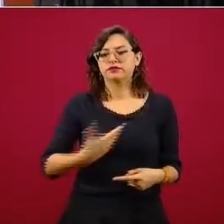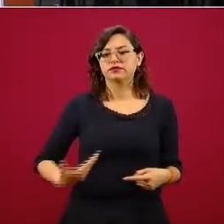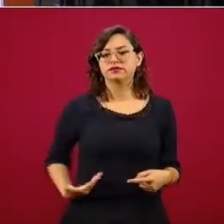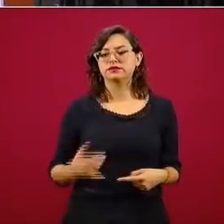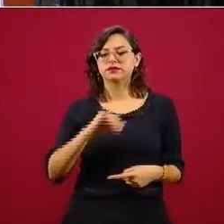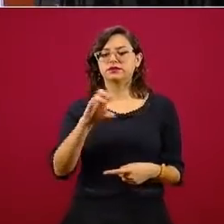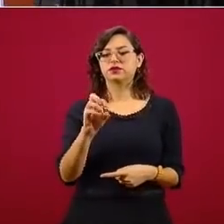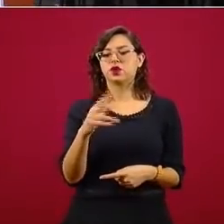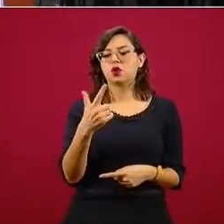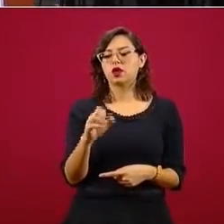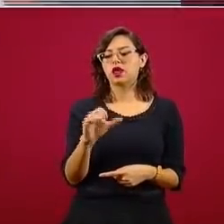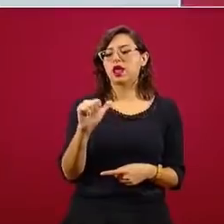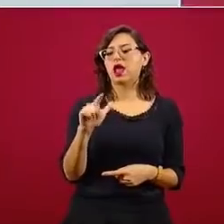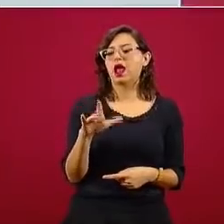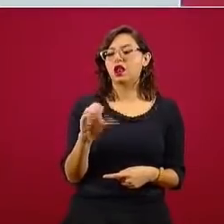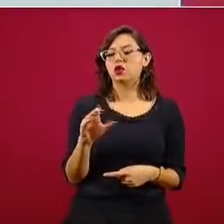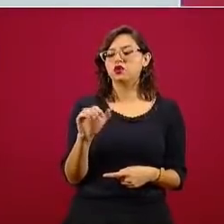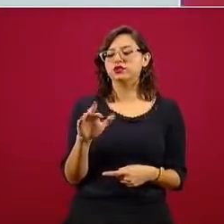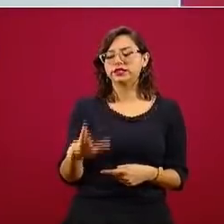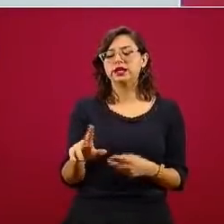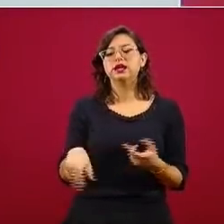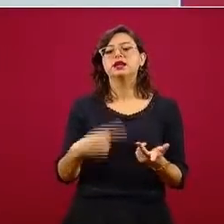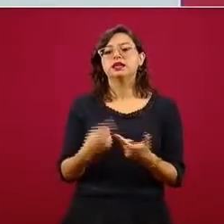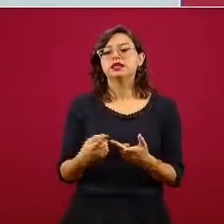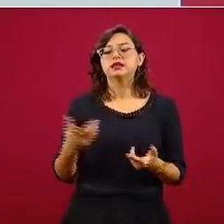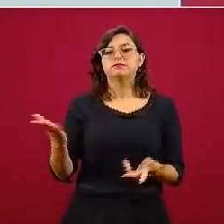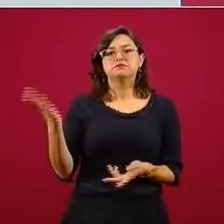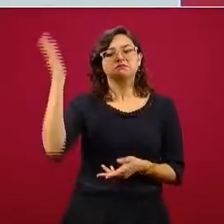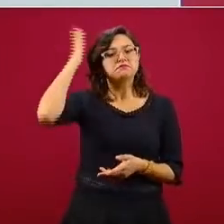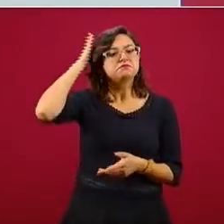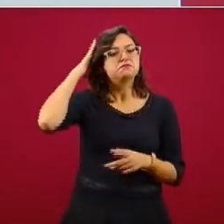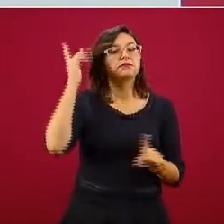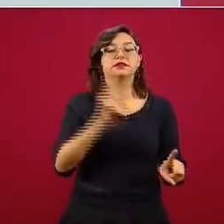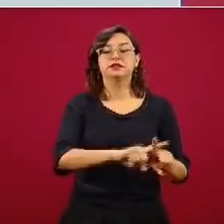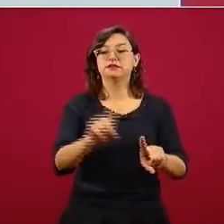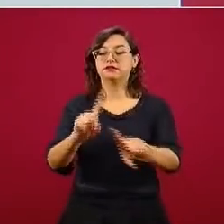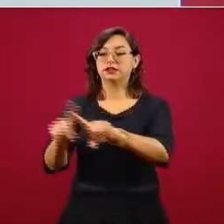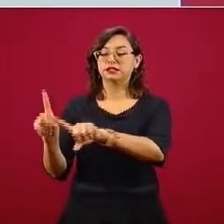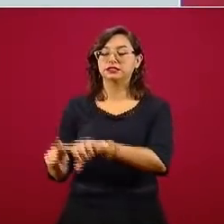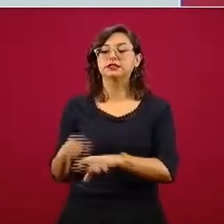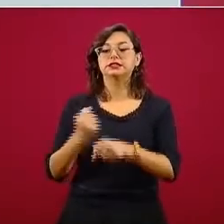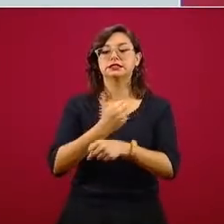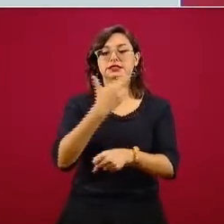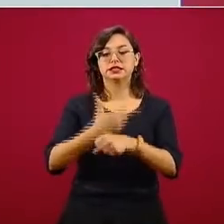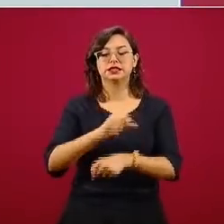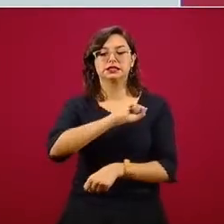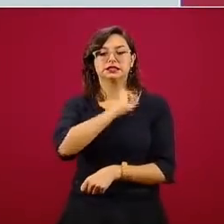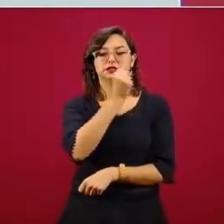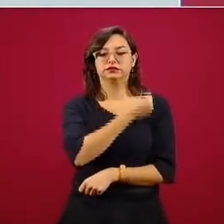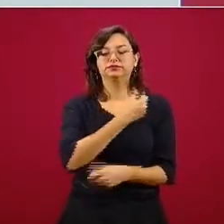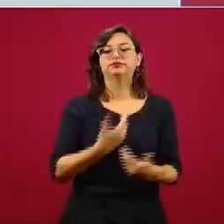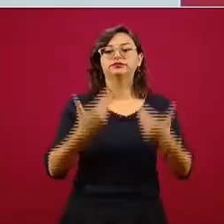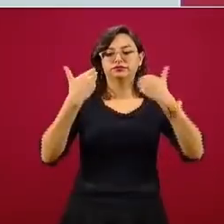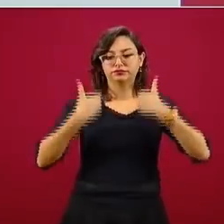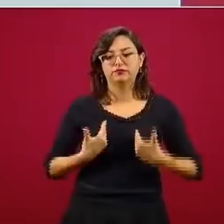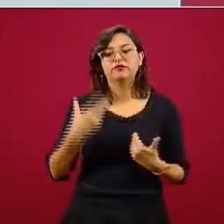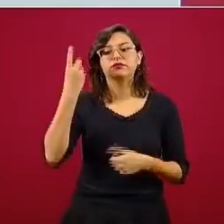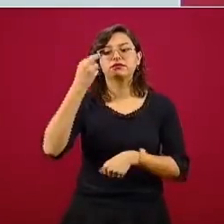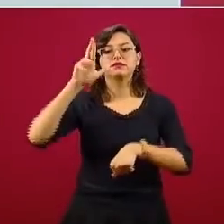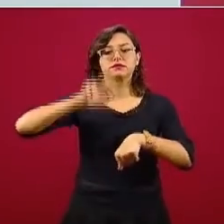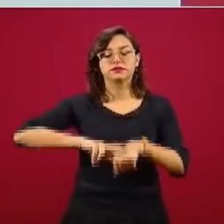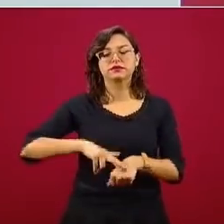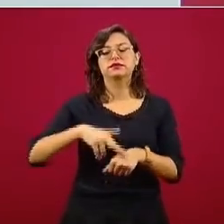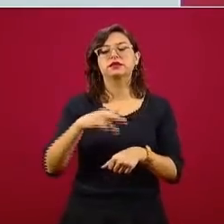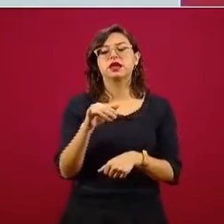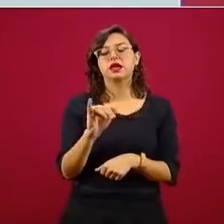y como integrantes los titulares del sector salud, esto es, su servidor como director del Seguro Social, el director